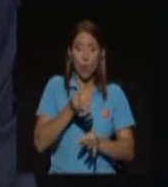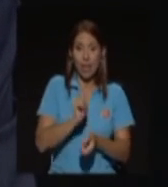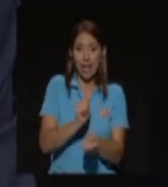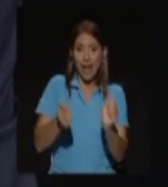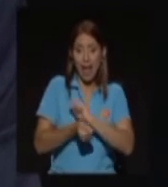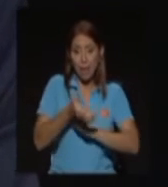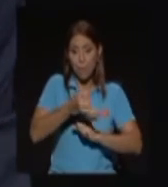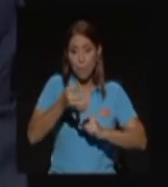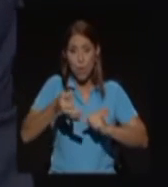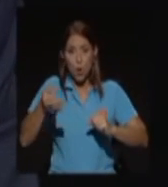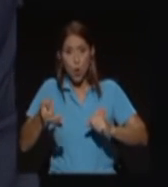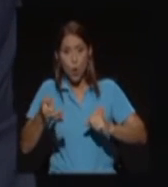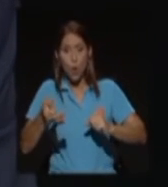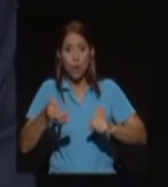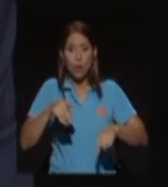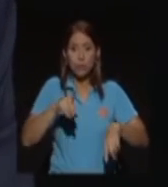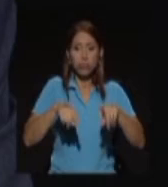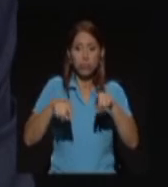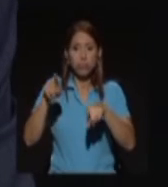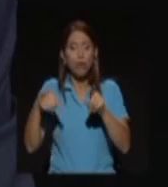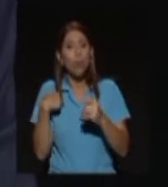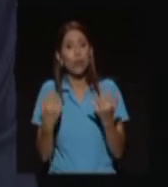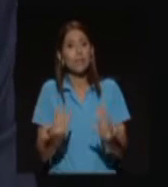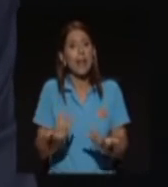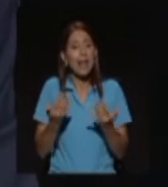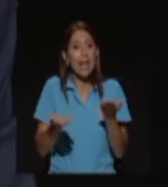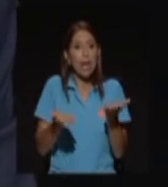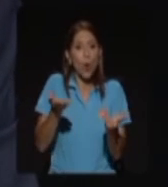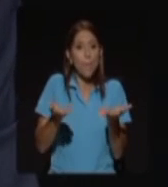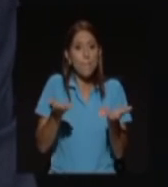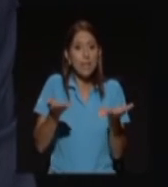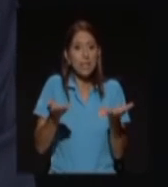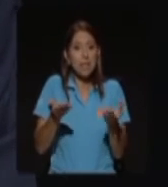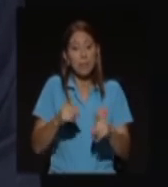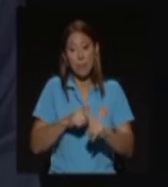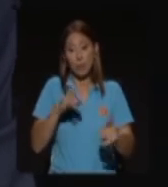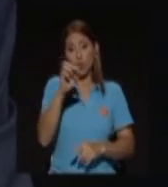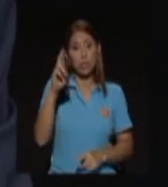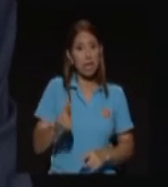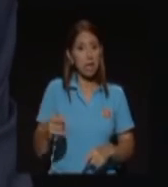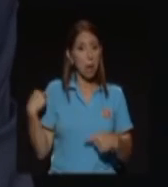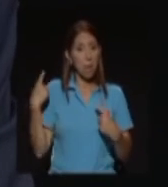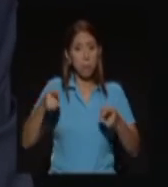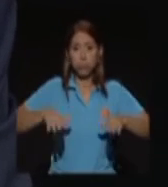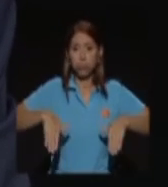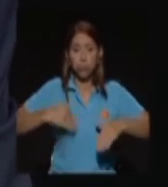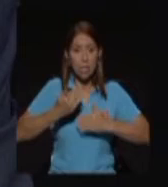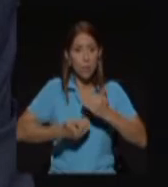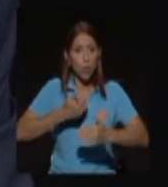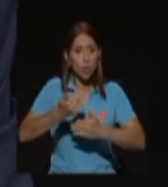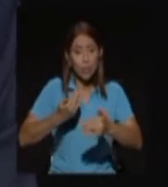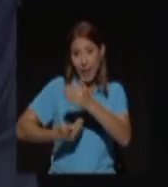deja flotar, que compense. Bueno, Costa Rica no tuvo ese proceso. En esa época teníamos